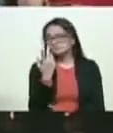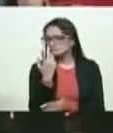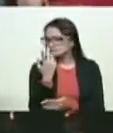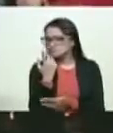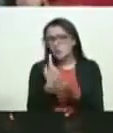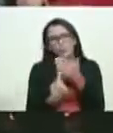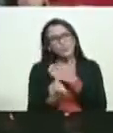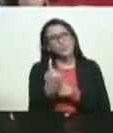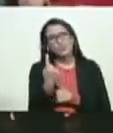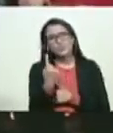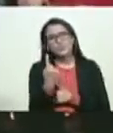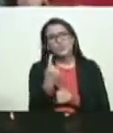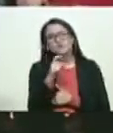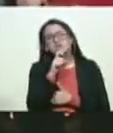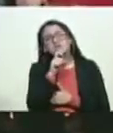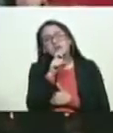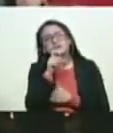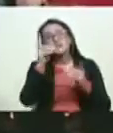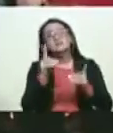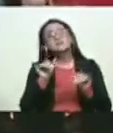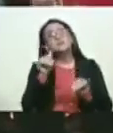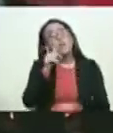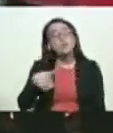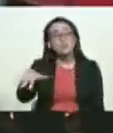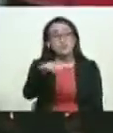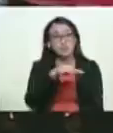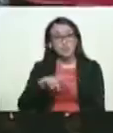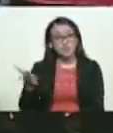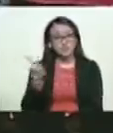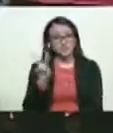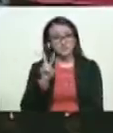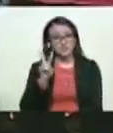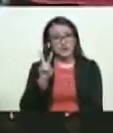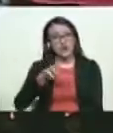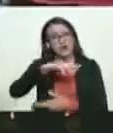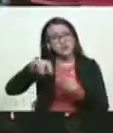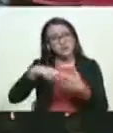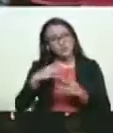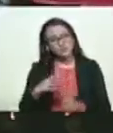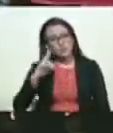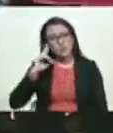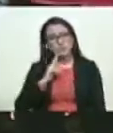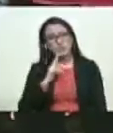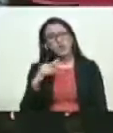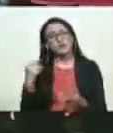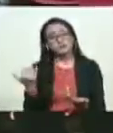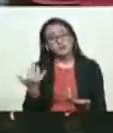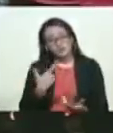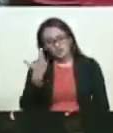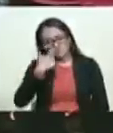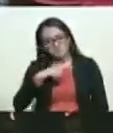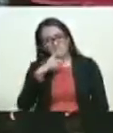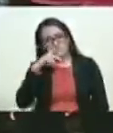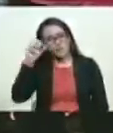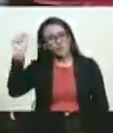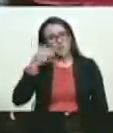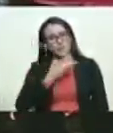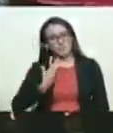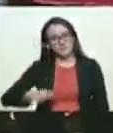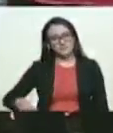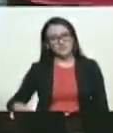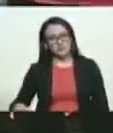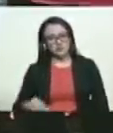exclusivamente lo puede hacer el pueblo de venezuela la revolución bolivariana y nicolás maduro como presidente de la república